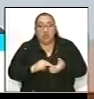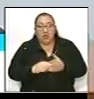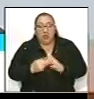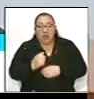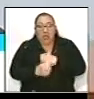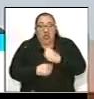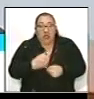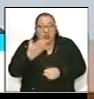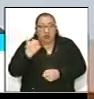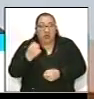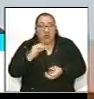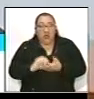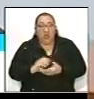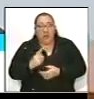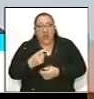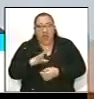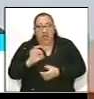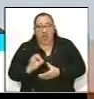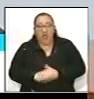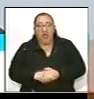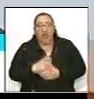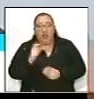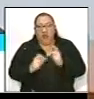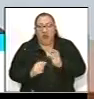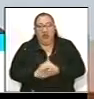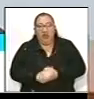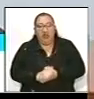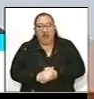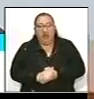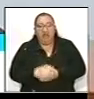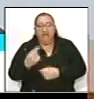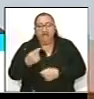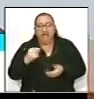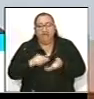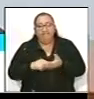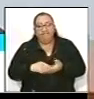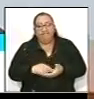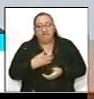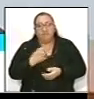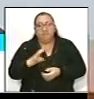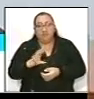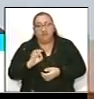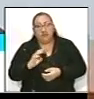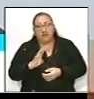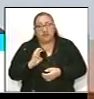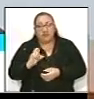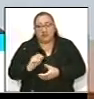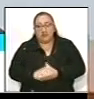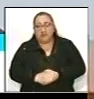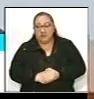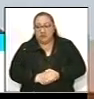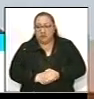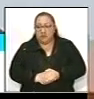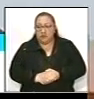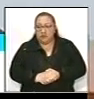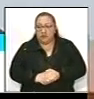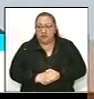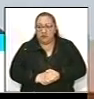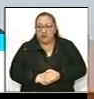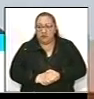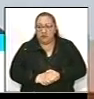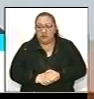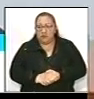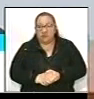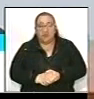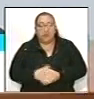año pasado han postulado 1.500 personas, solamente van a lograr 450 becas, ¿no? Me parece tan